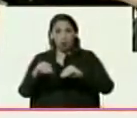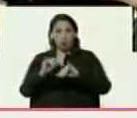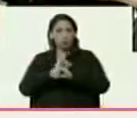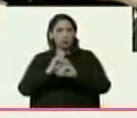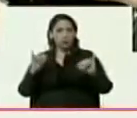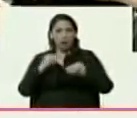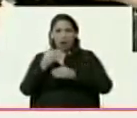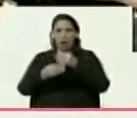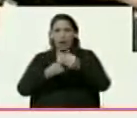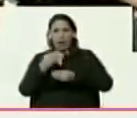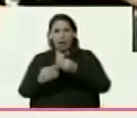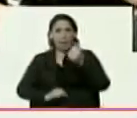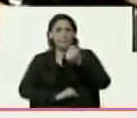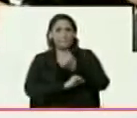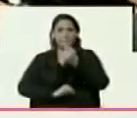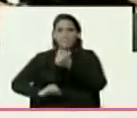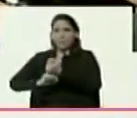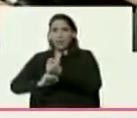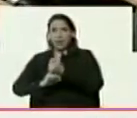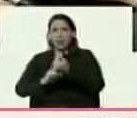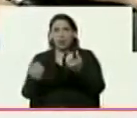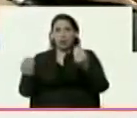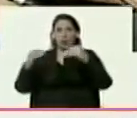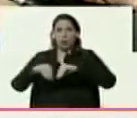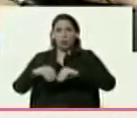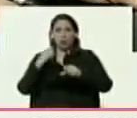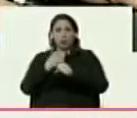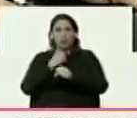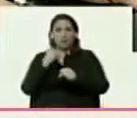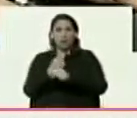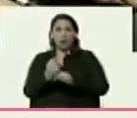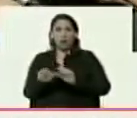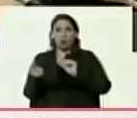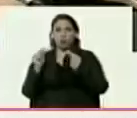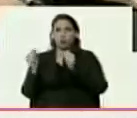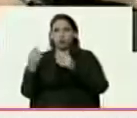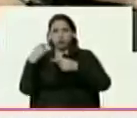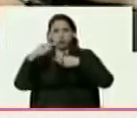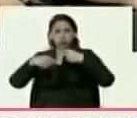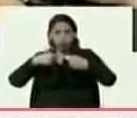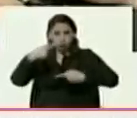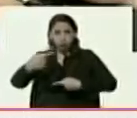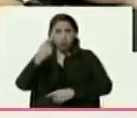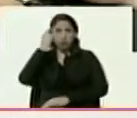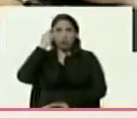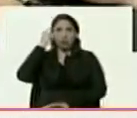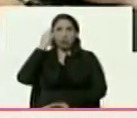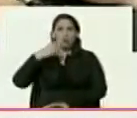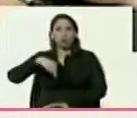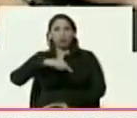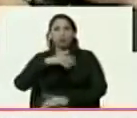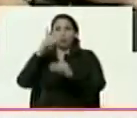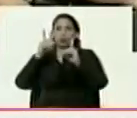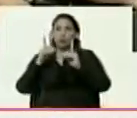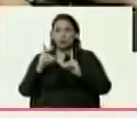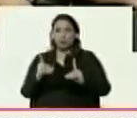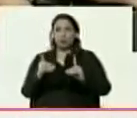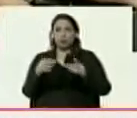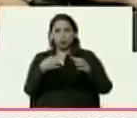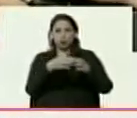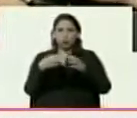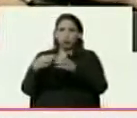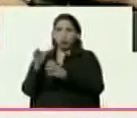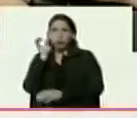establecidos y en base a los acuerdos parciales establecidos y a la agenda a discutir en los próximos días, hemos decidido la conformación